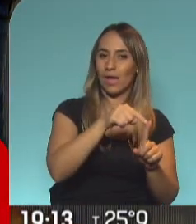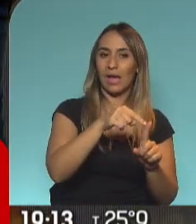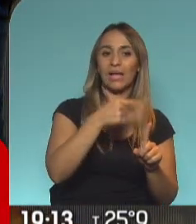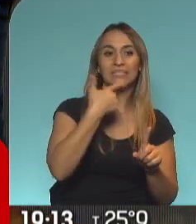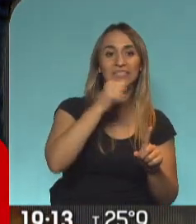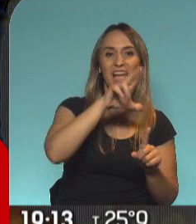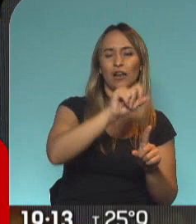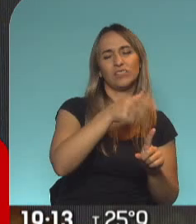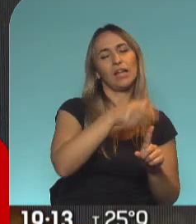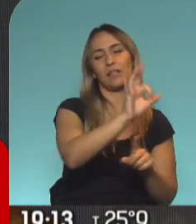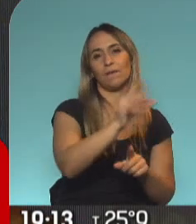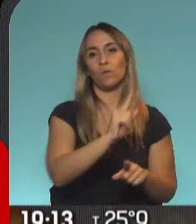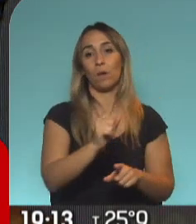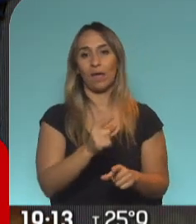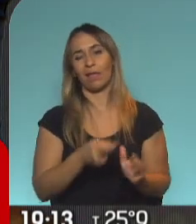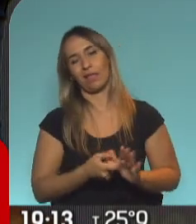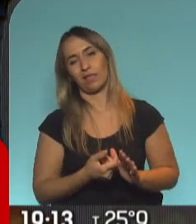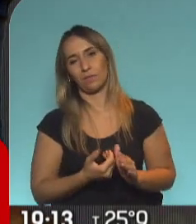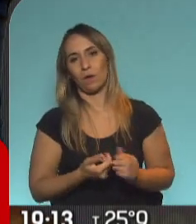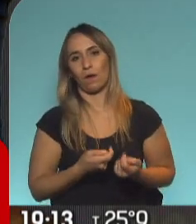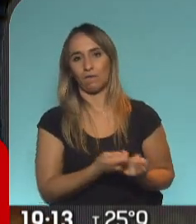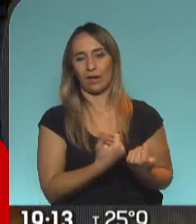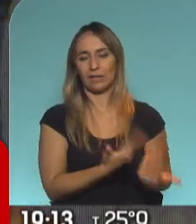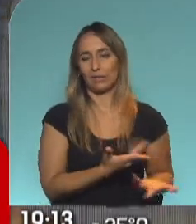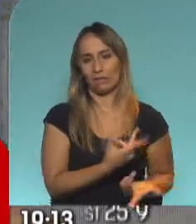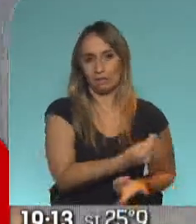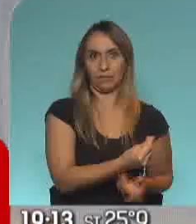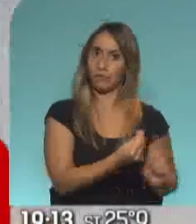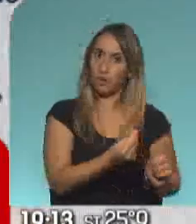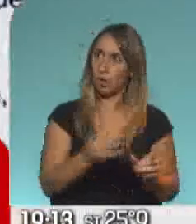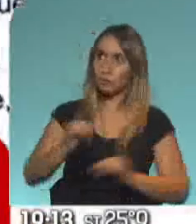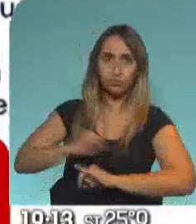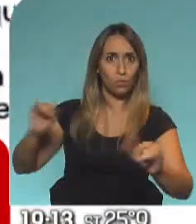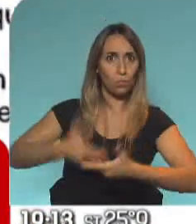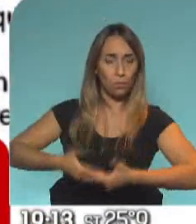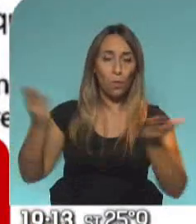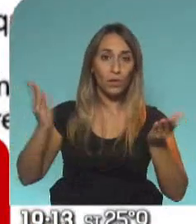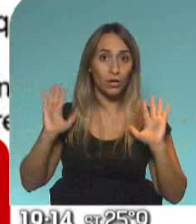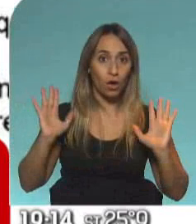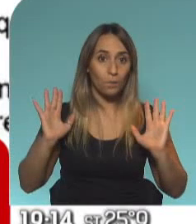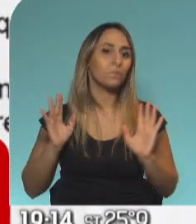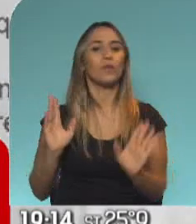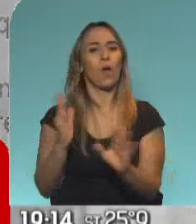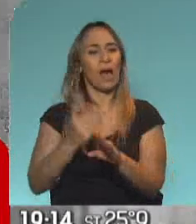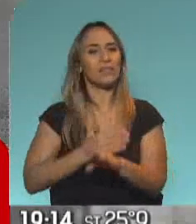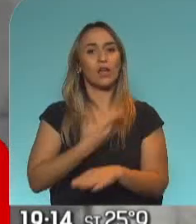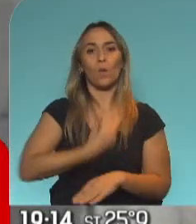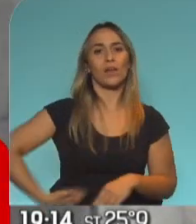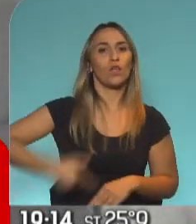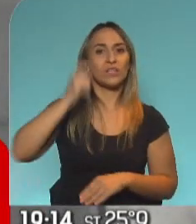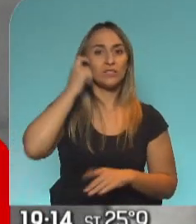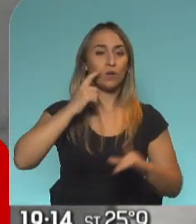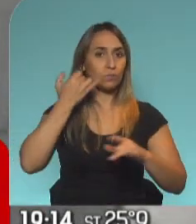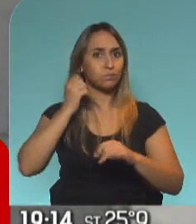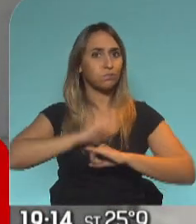había sido por debajo de la mesa, que era una campaña pública. Pero antes de todo eso, el gobernador Axel Kicillof había